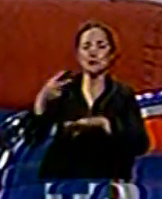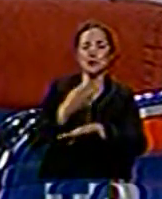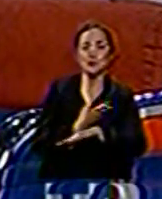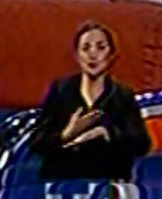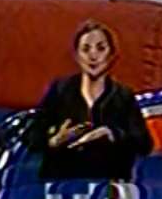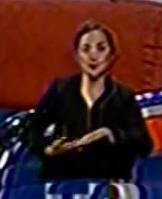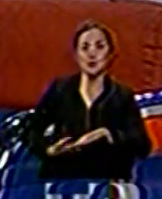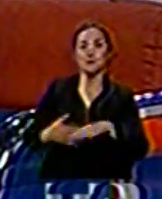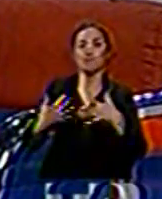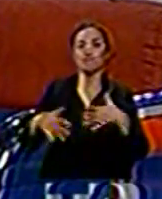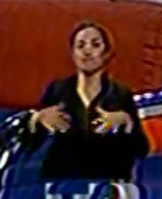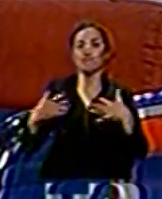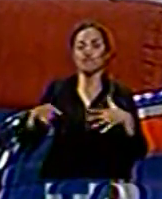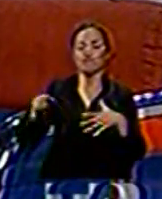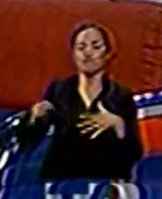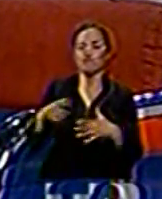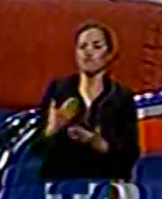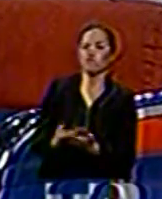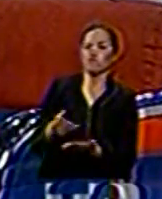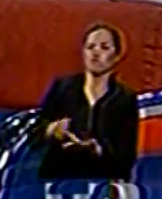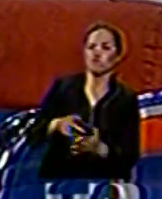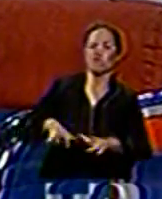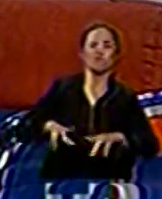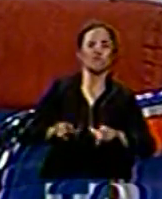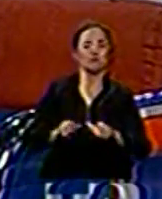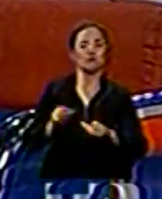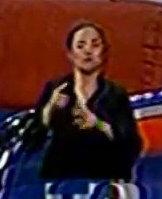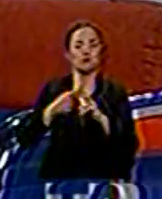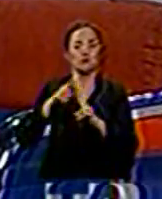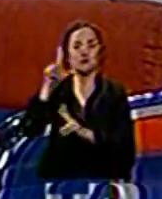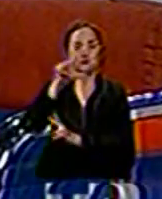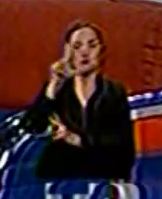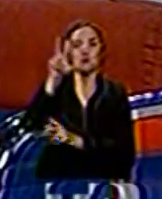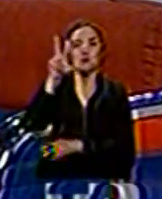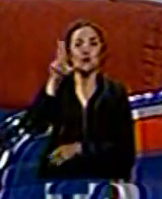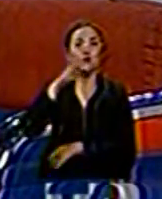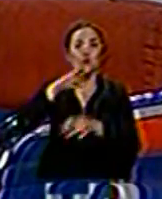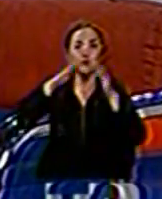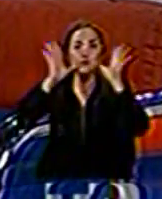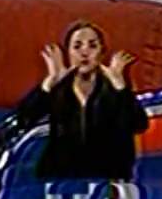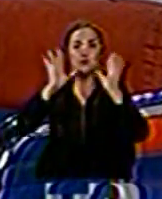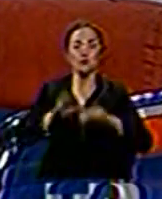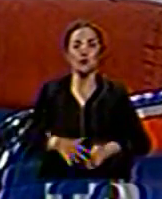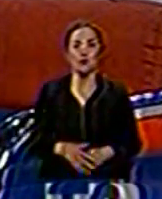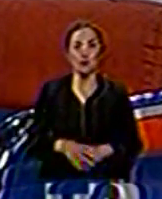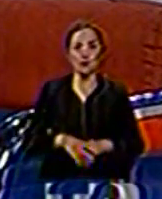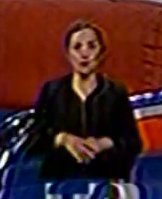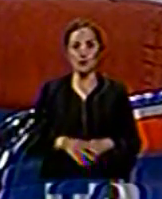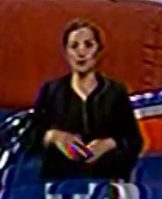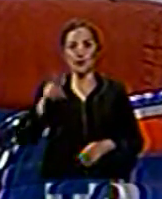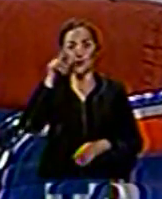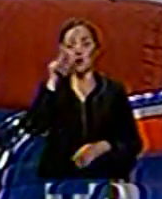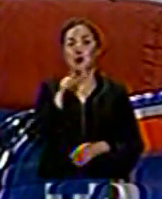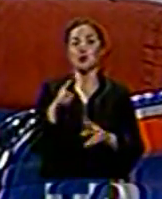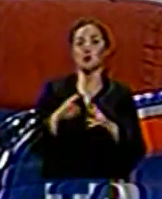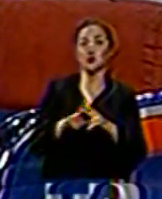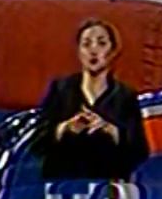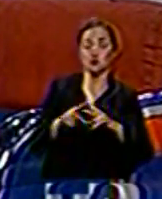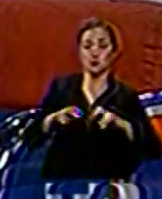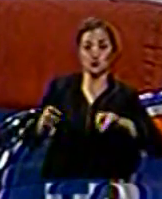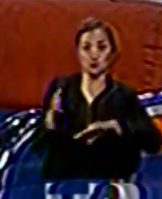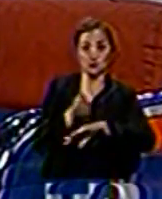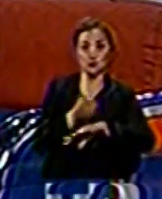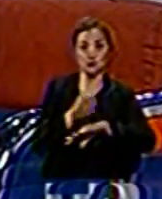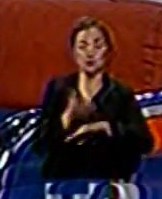María Alejandra Vicuña, inician este lunes 3 de diciembre. Esto después de que la Fiscalía dio paso a la indagación